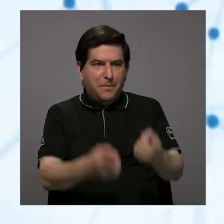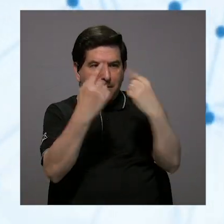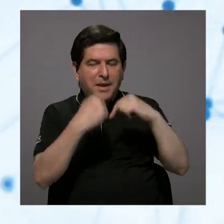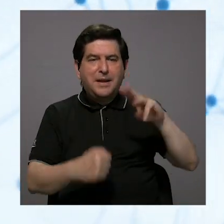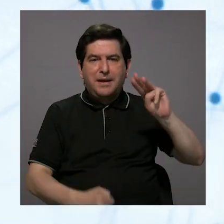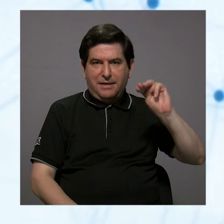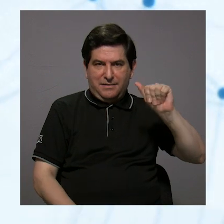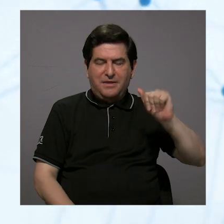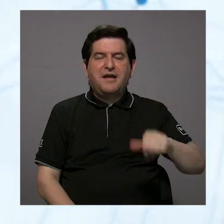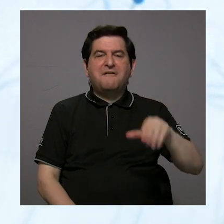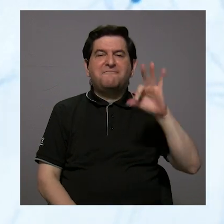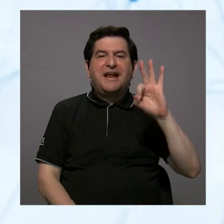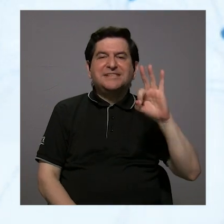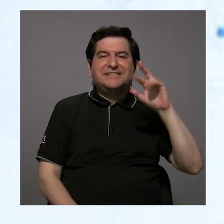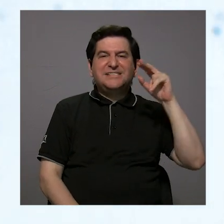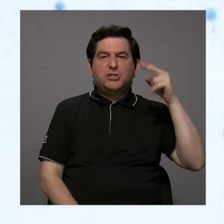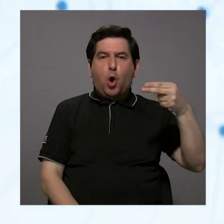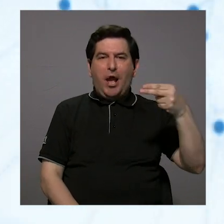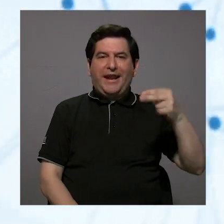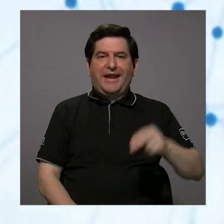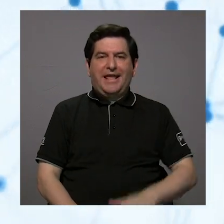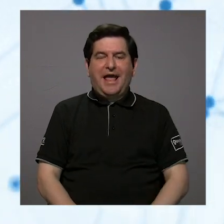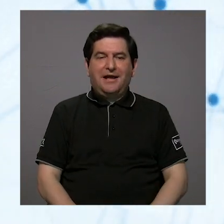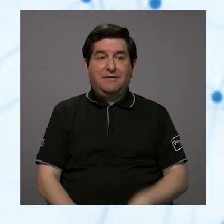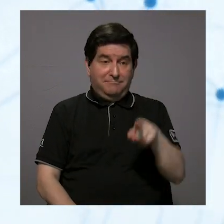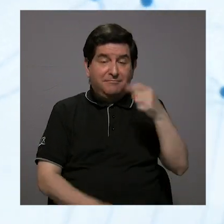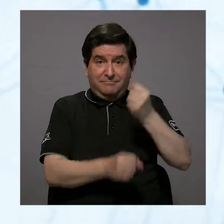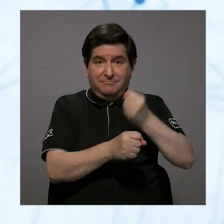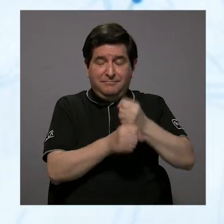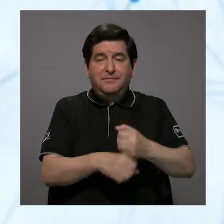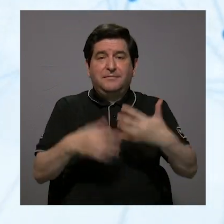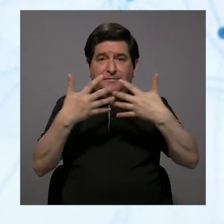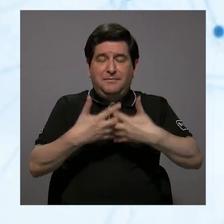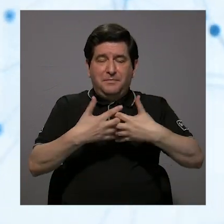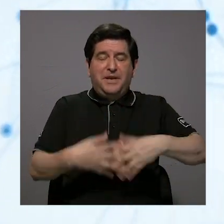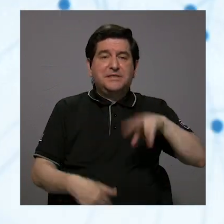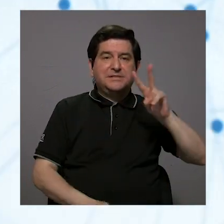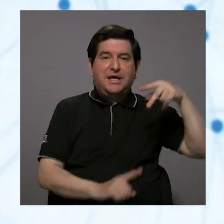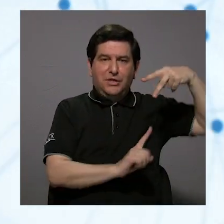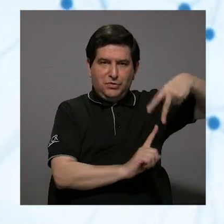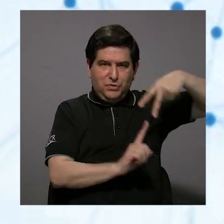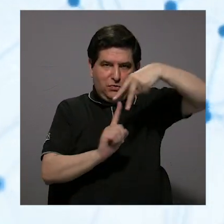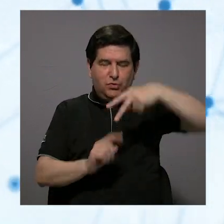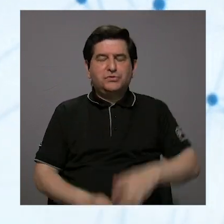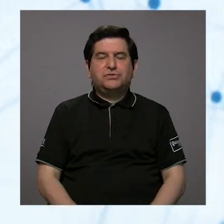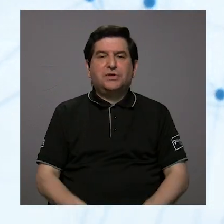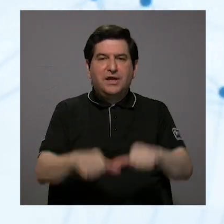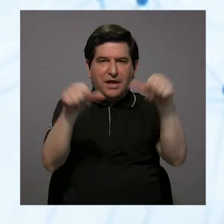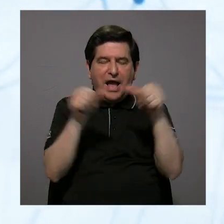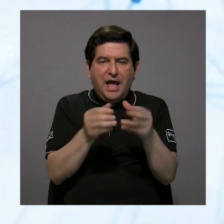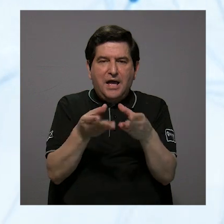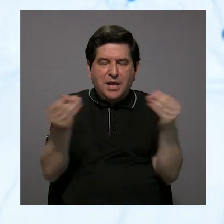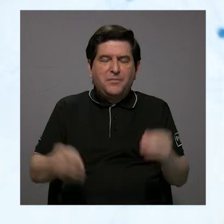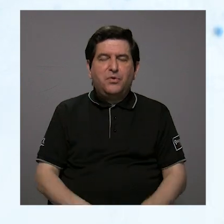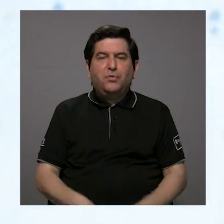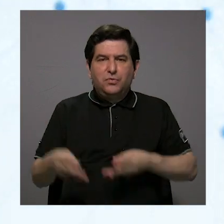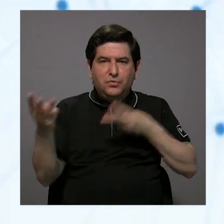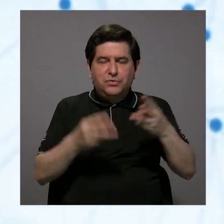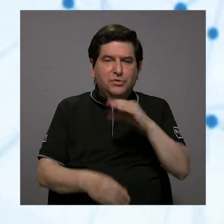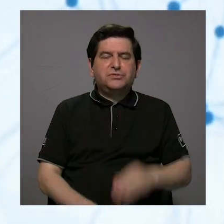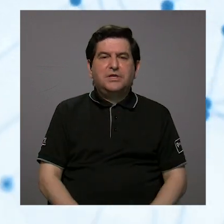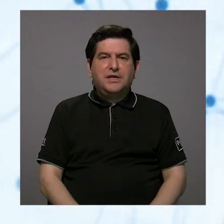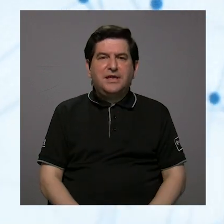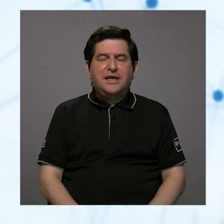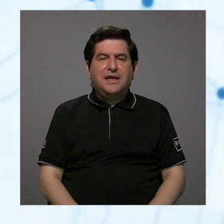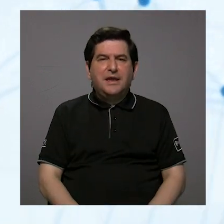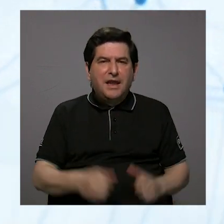el magíster Francisco Herrera, él trabaja con la Dos Pinos en el área de productos y de mercadeo y de